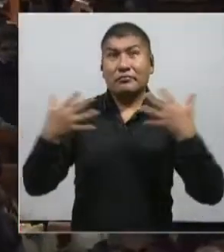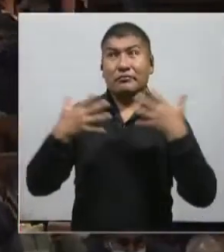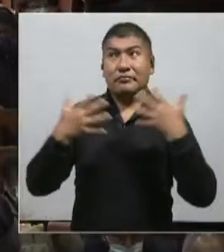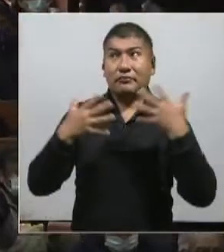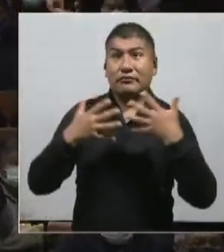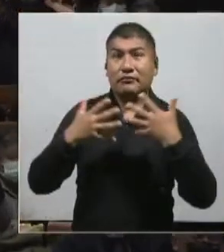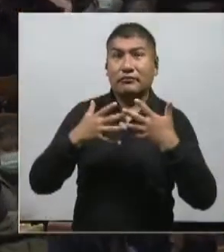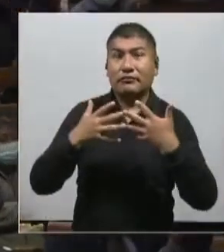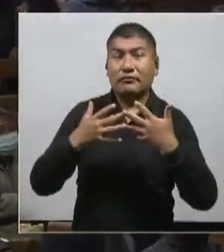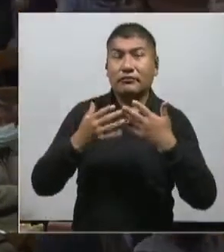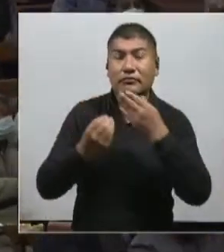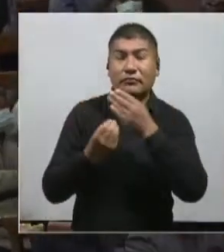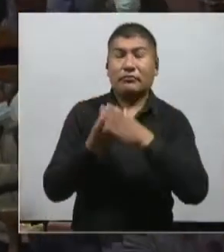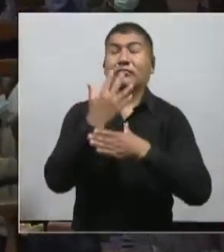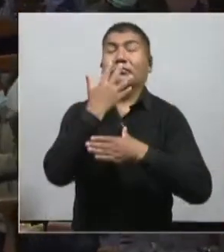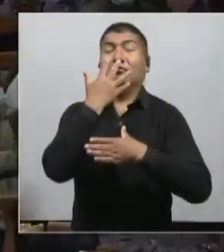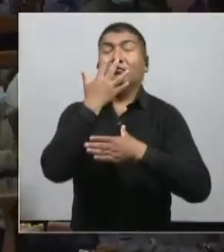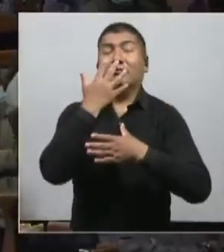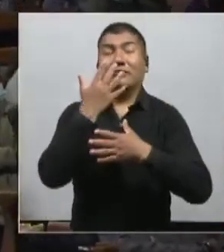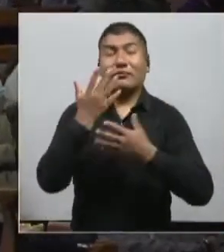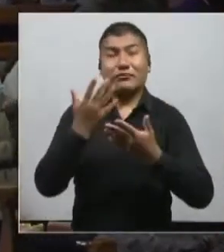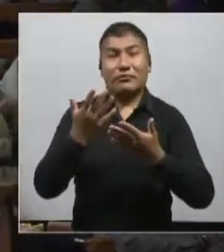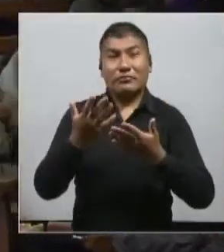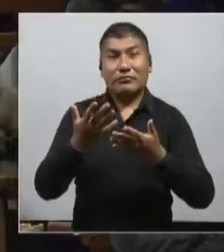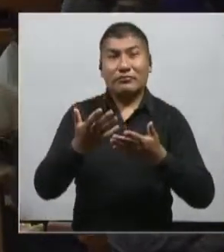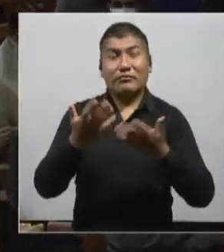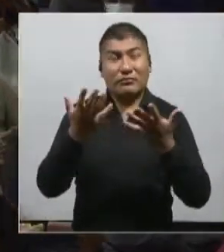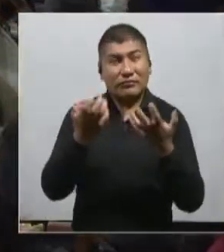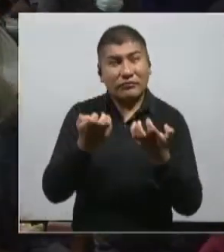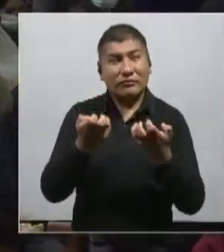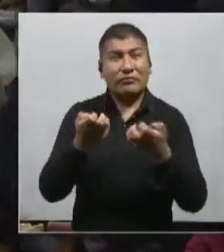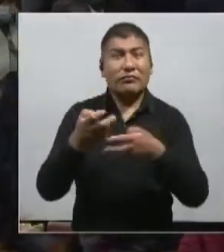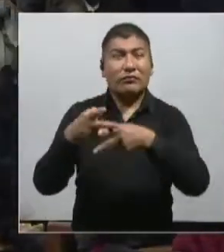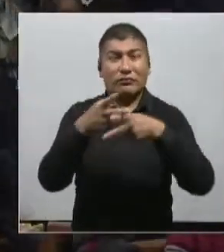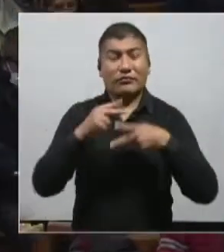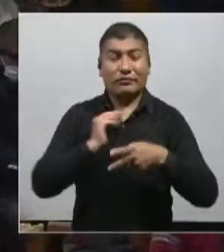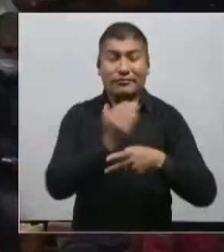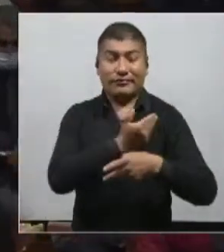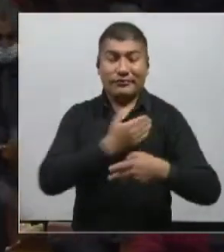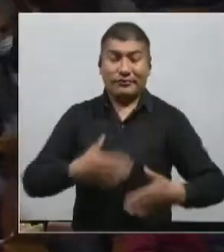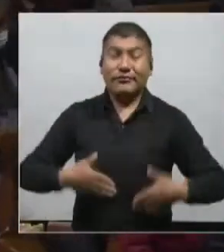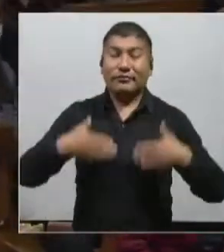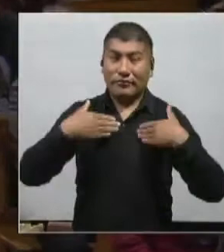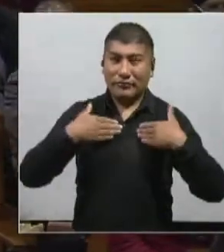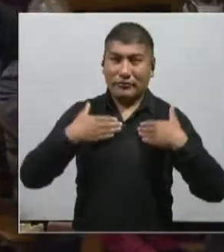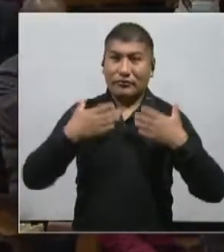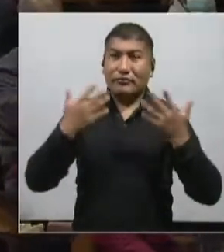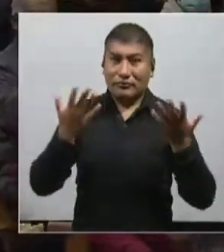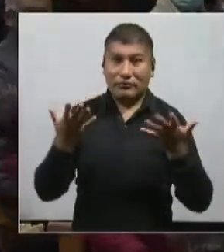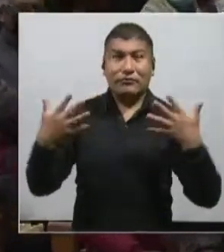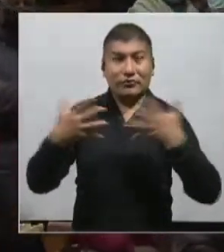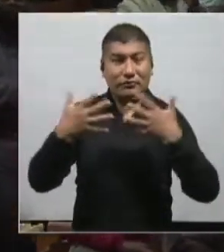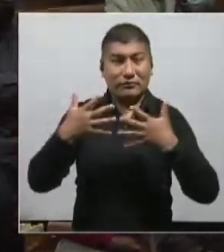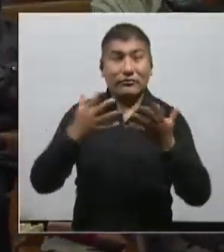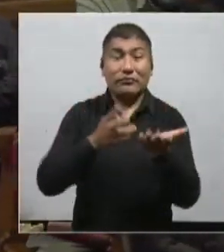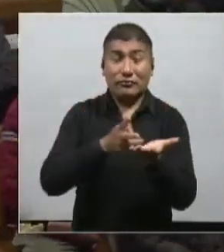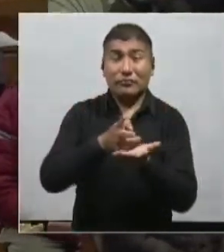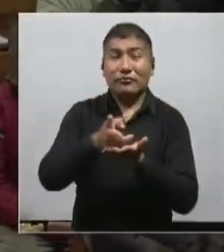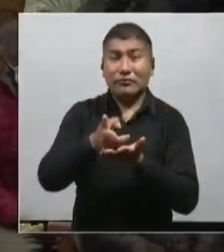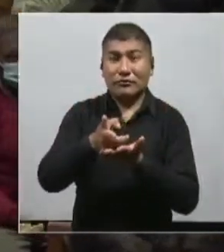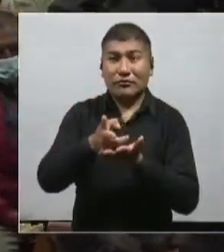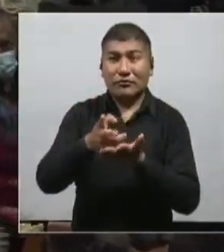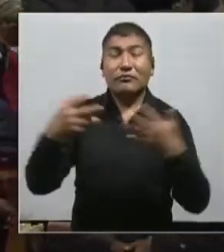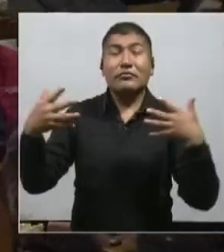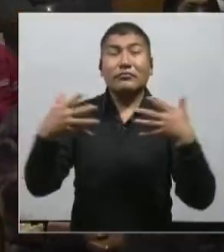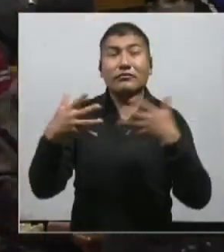miedo, con el afán de preservar nuestra vida. Tuvimos miedo, es verdad,